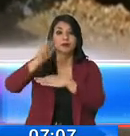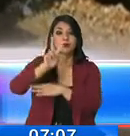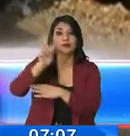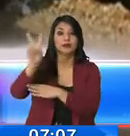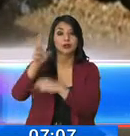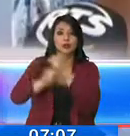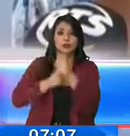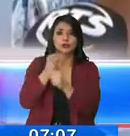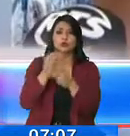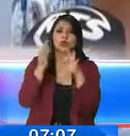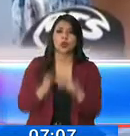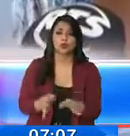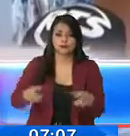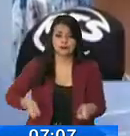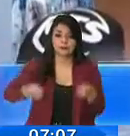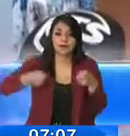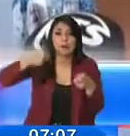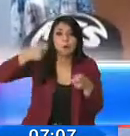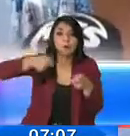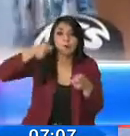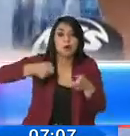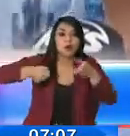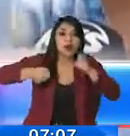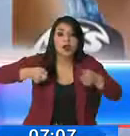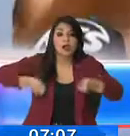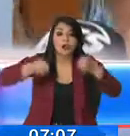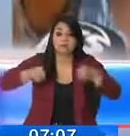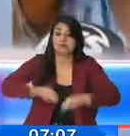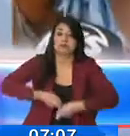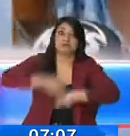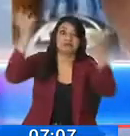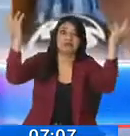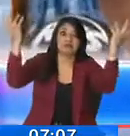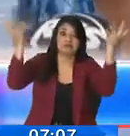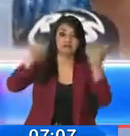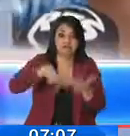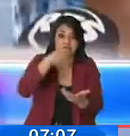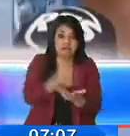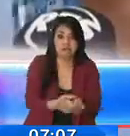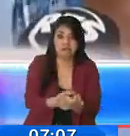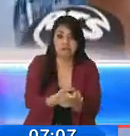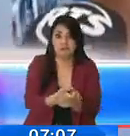él iba saliendo con el plato de comida y un vaso de cola, y el plato lo chispió por allá.